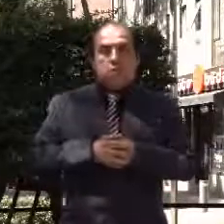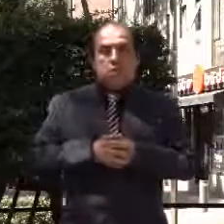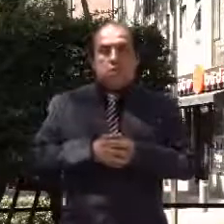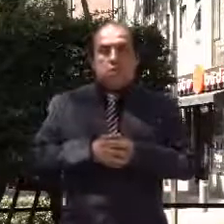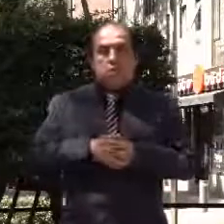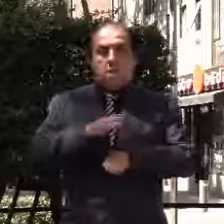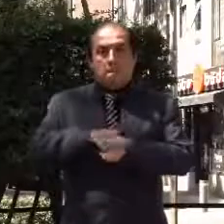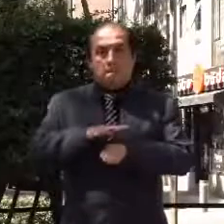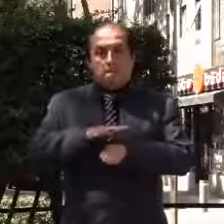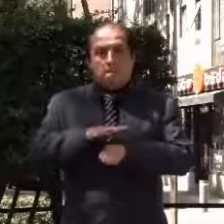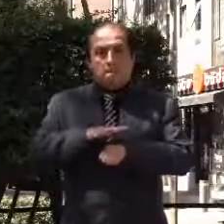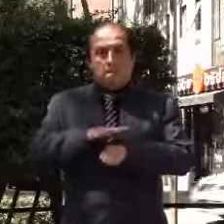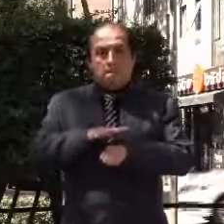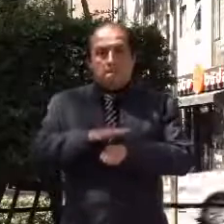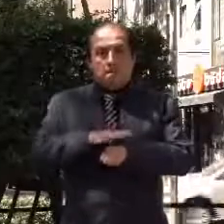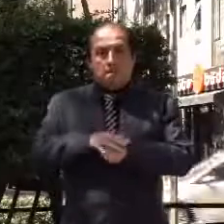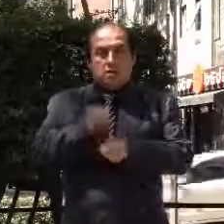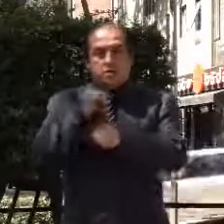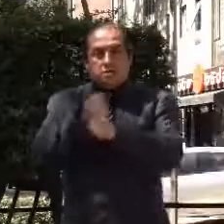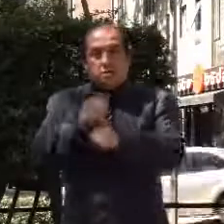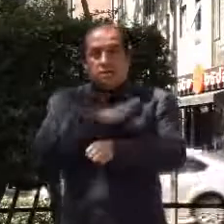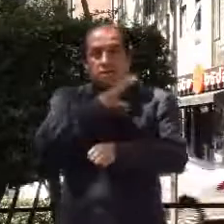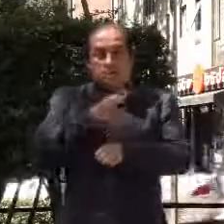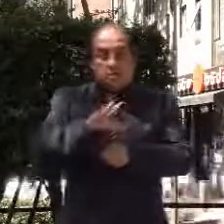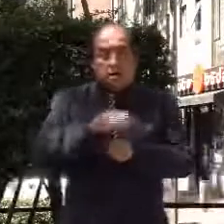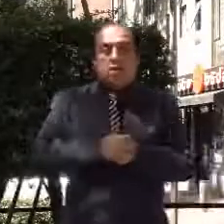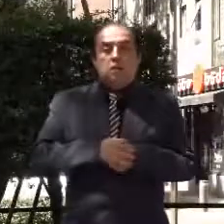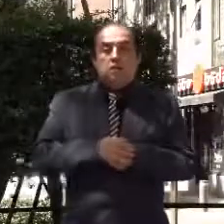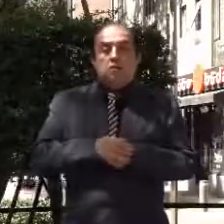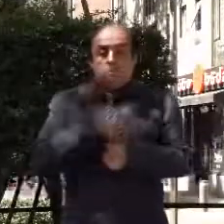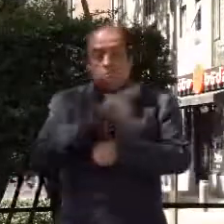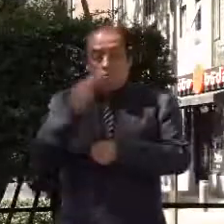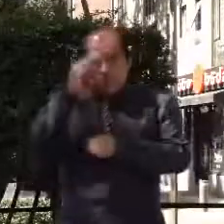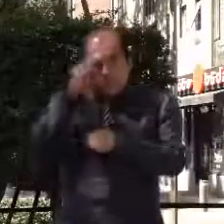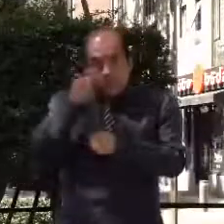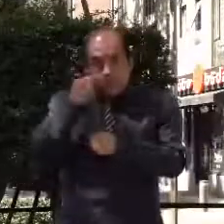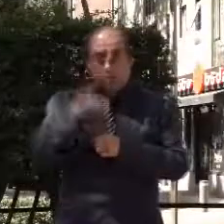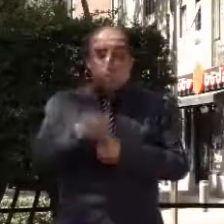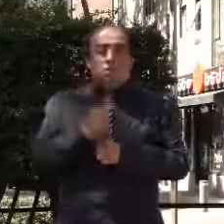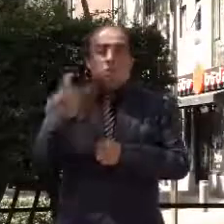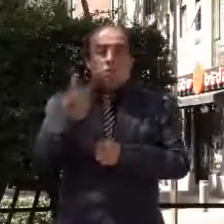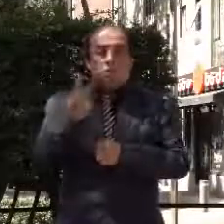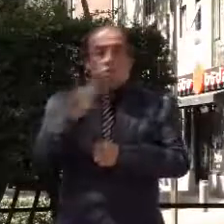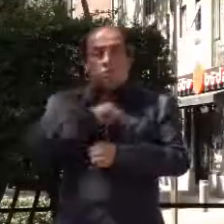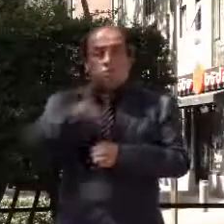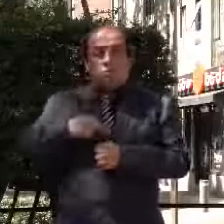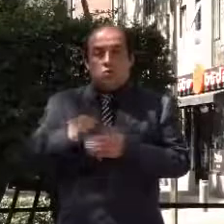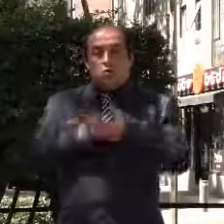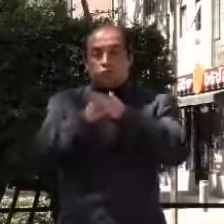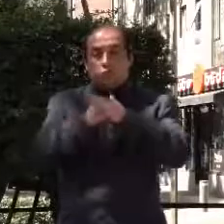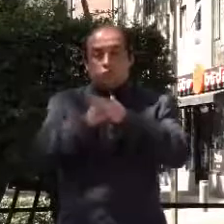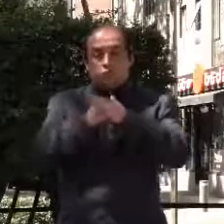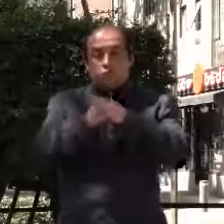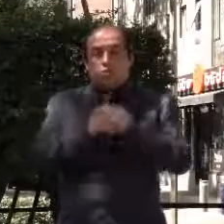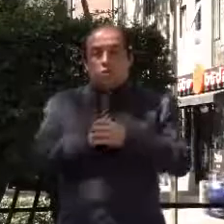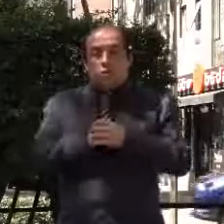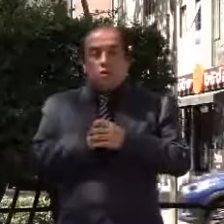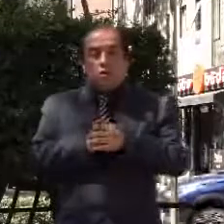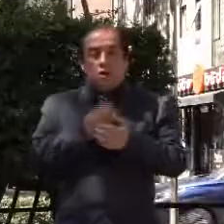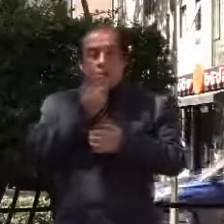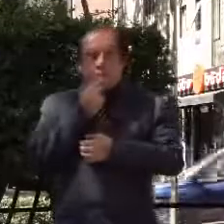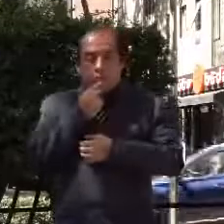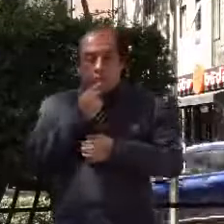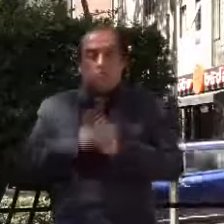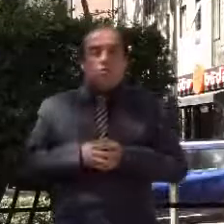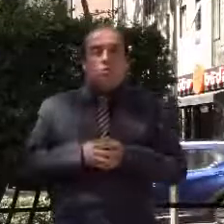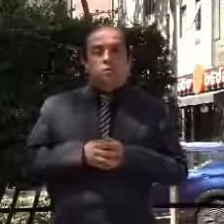bien es la investigación general de disminución. Como ustedes saben, hemos fortalecido y seguimos fortaleciendo a la policía.